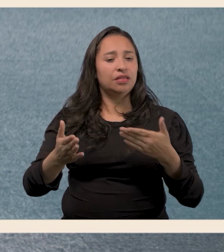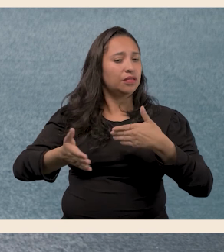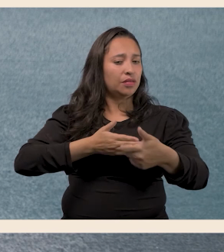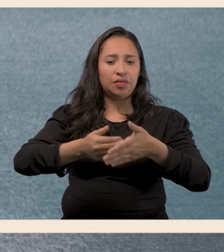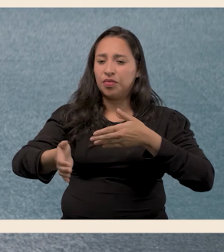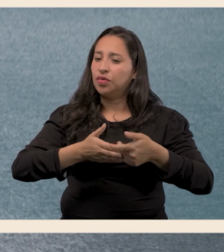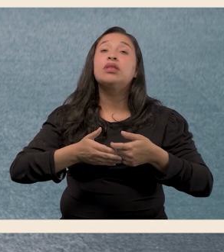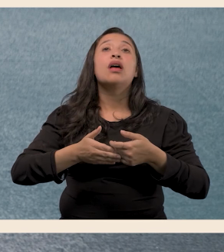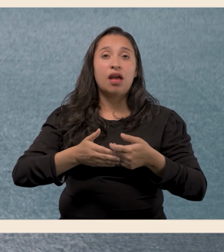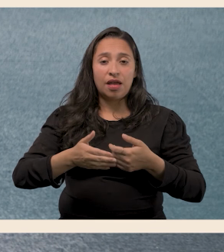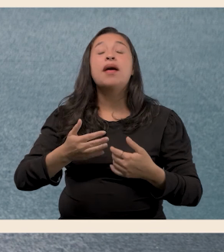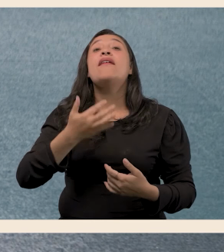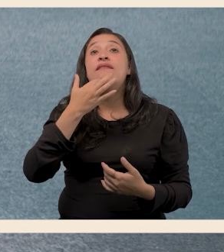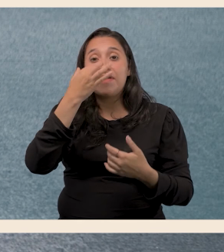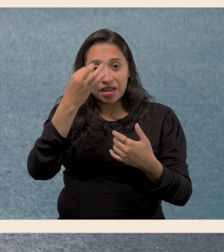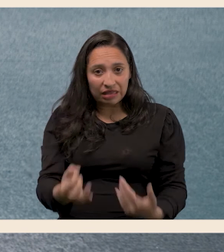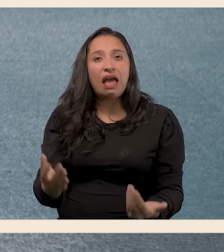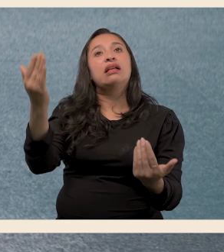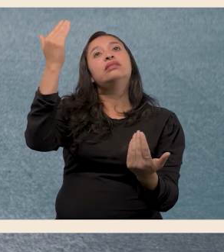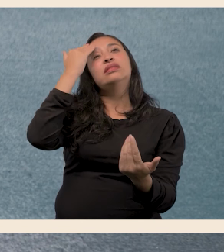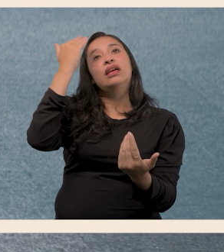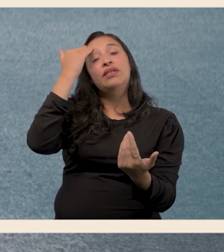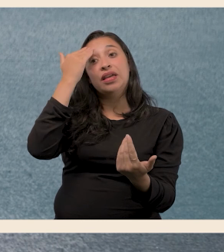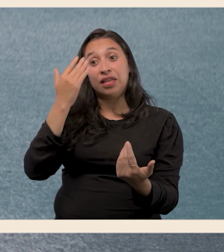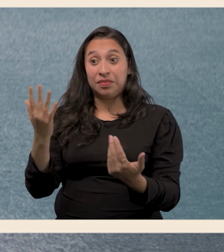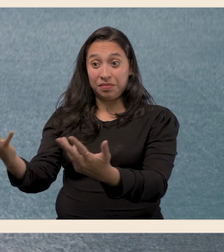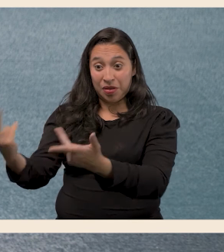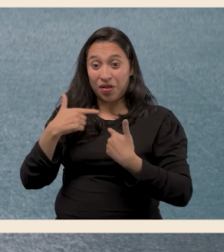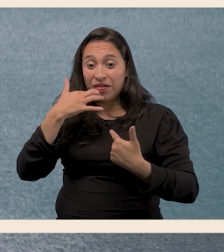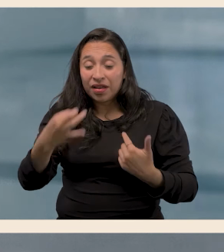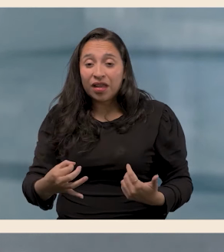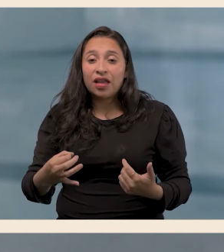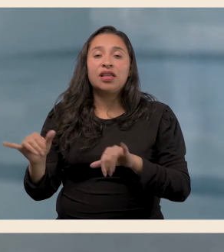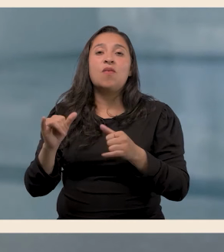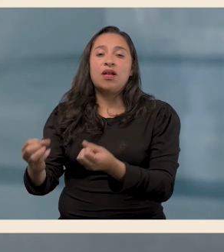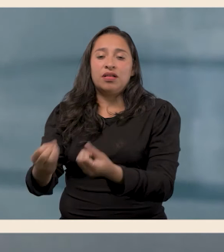que se sepa la verdad. Ahí es donde uno descansa.